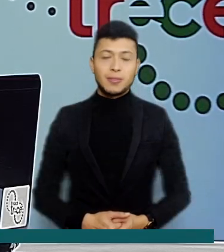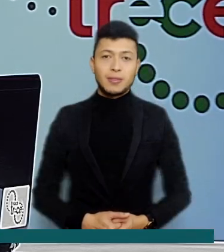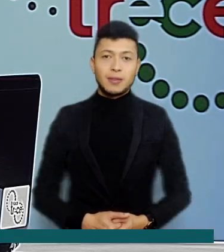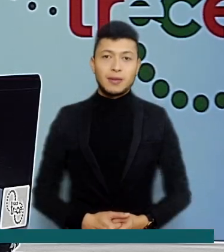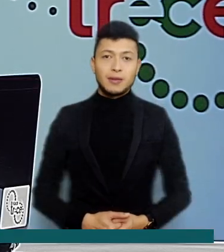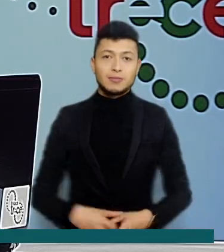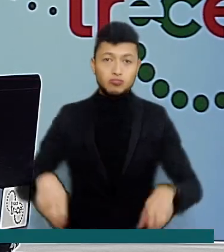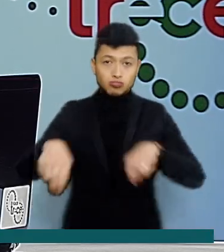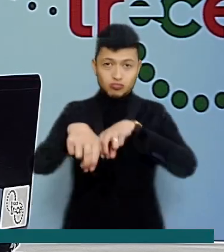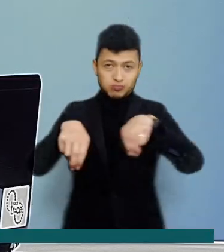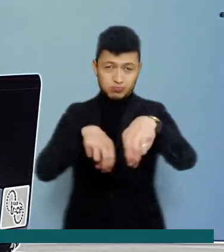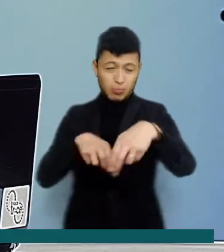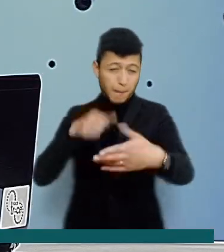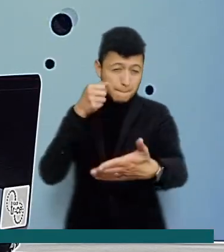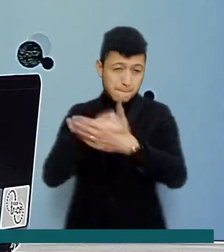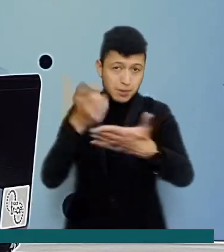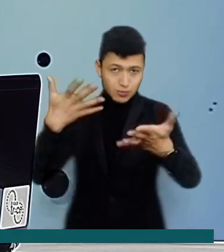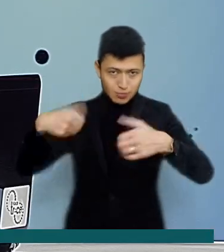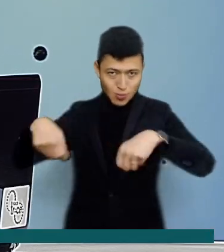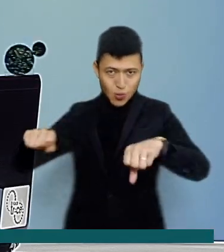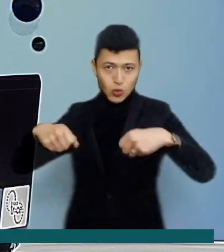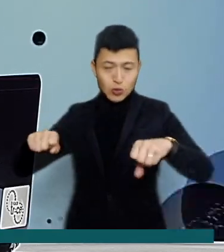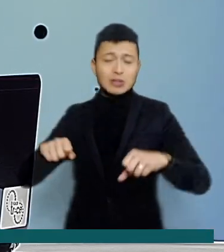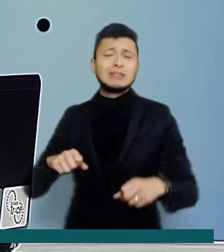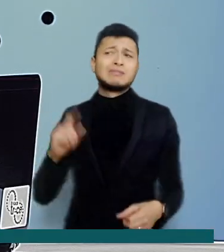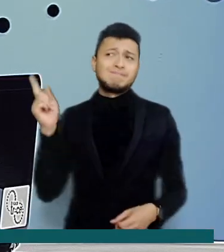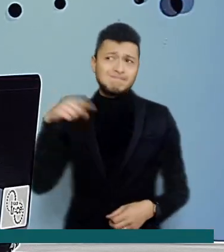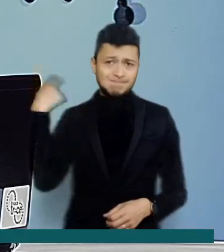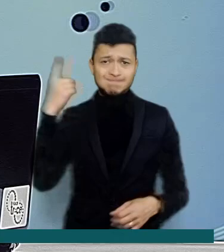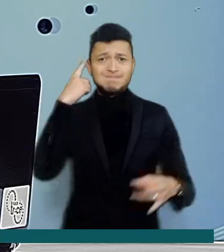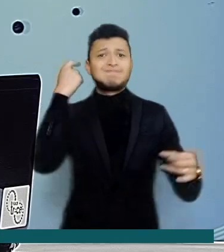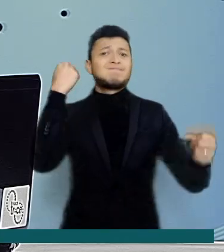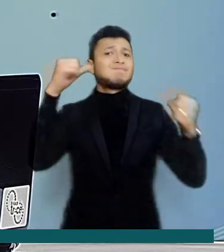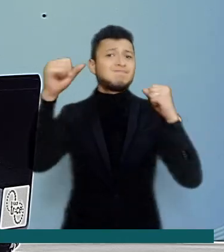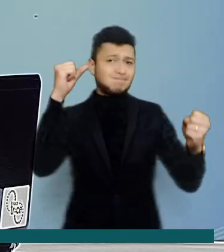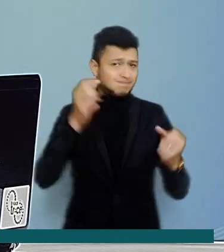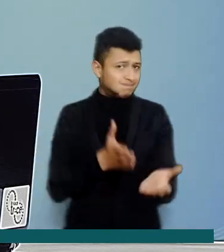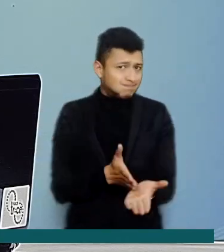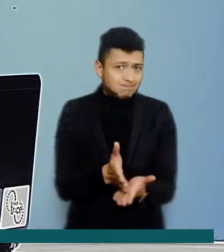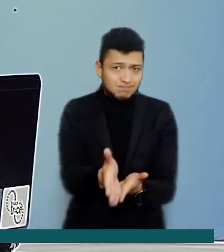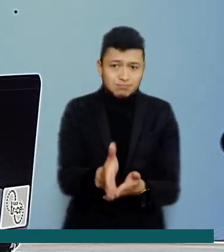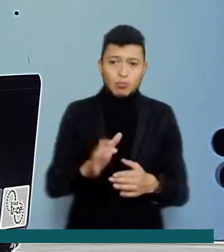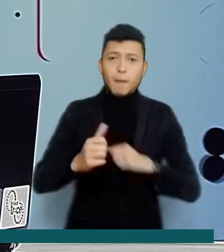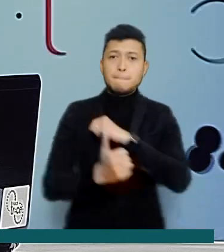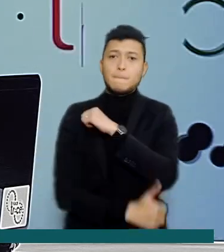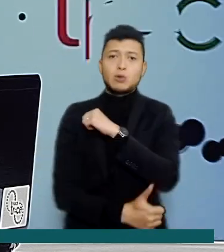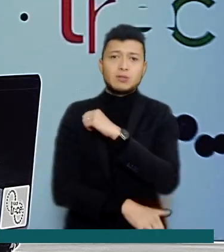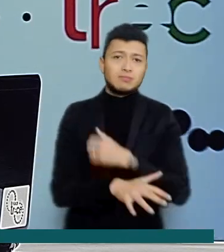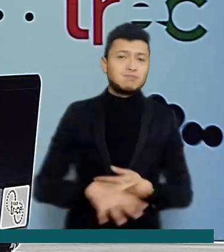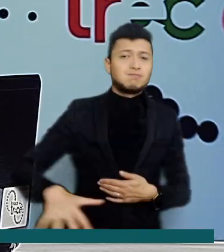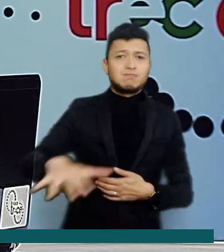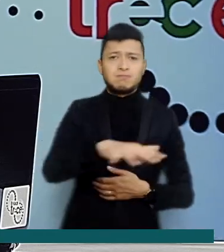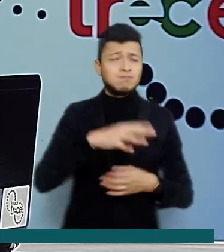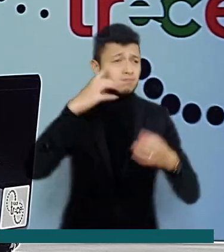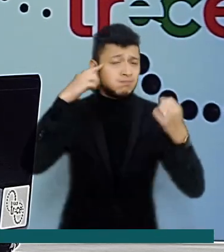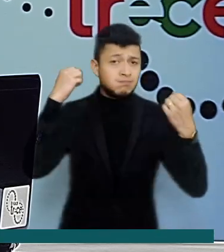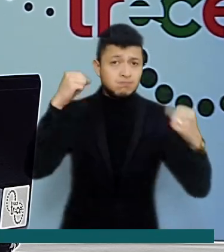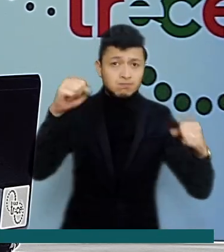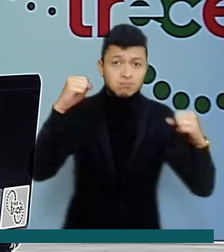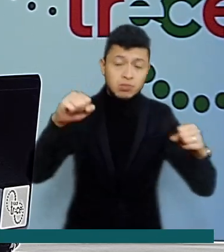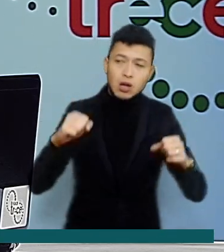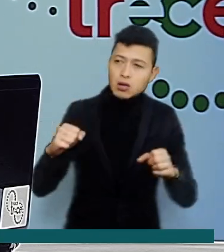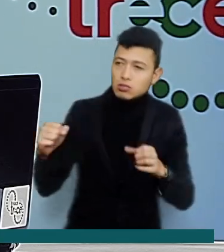Los accidentes de tránsito que involucran motocicletas siguen siendo una preocupación constante para las autoridades en Boyacá. Según los